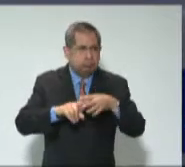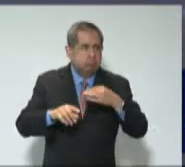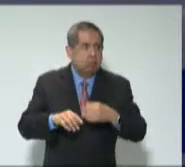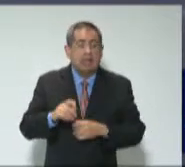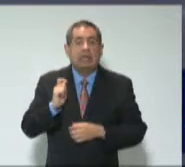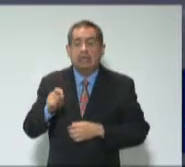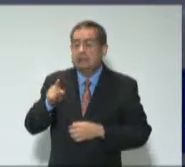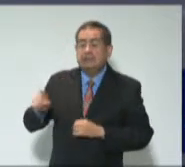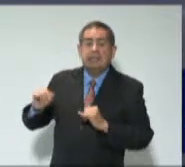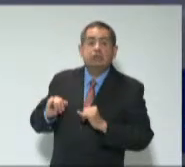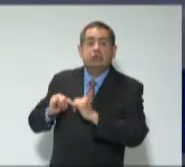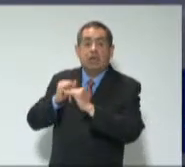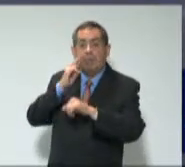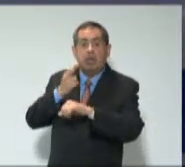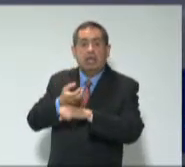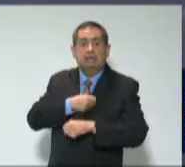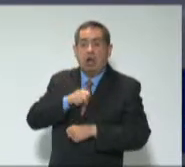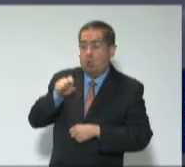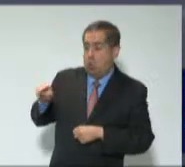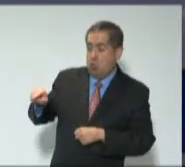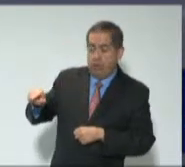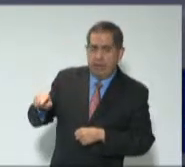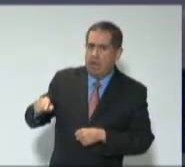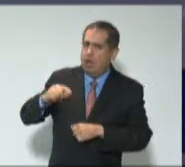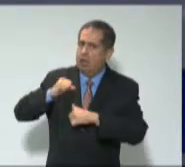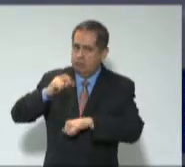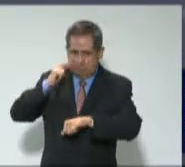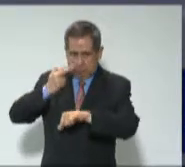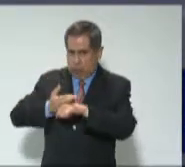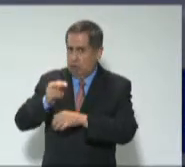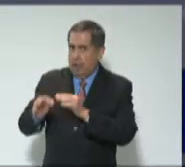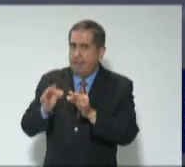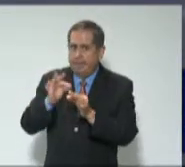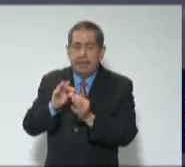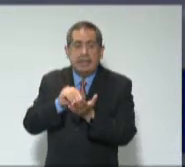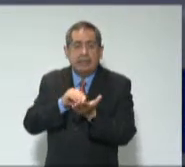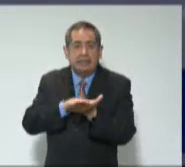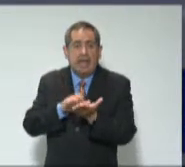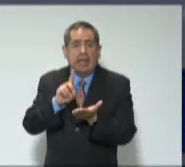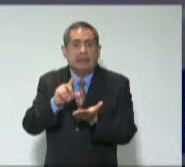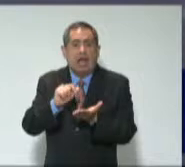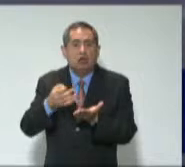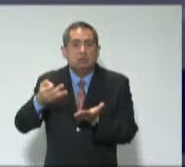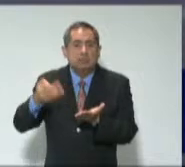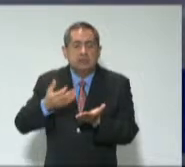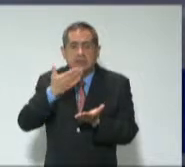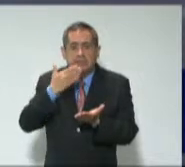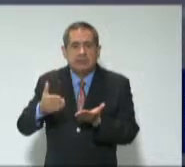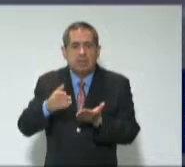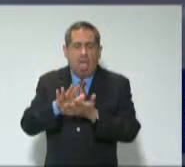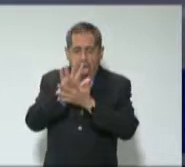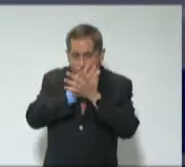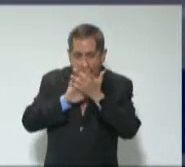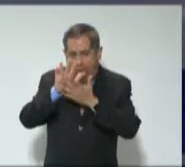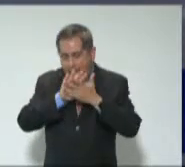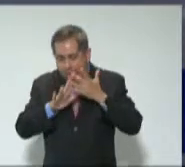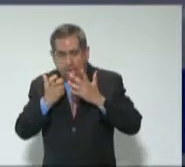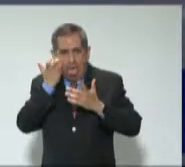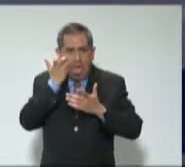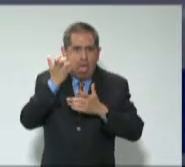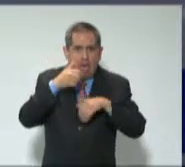salud asuman su trabajo con datos certeros no con datos